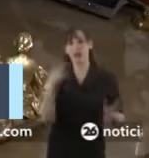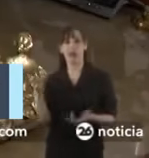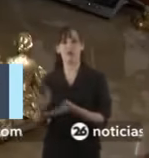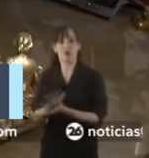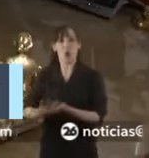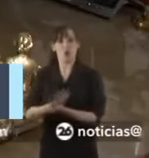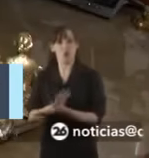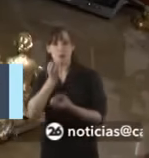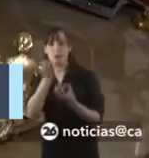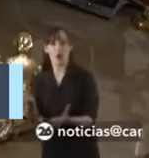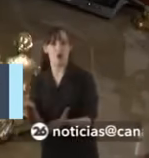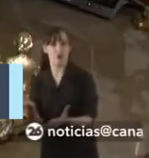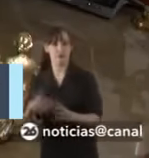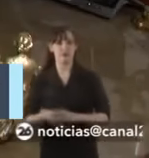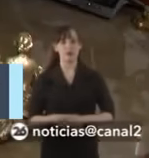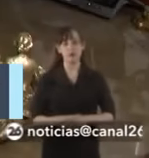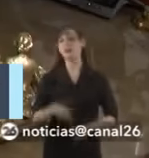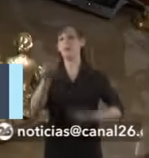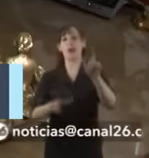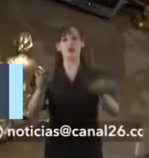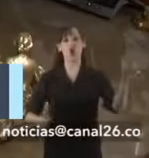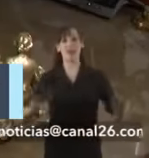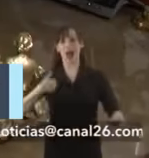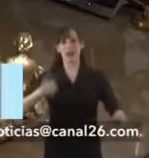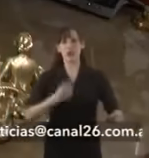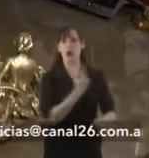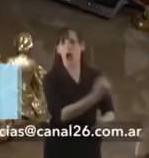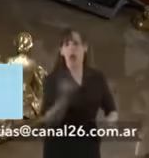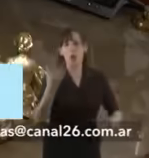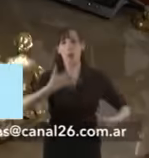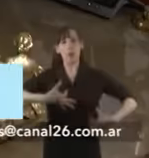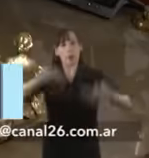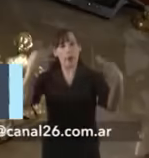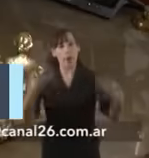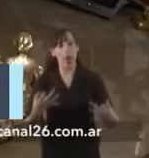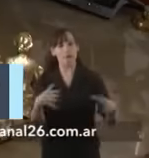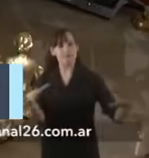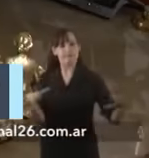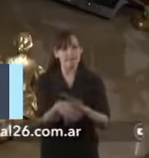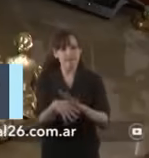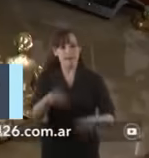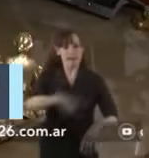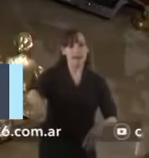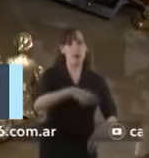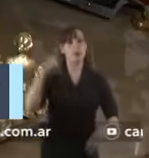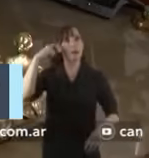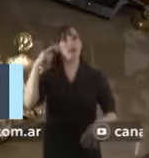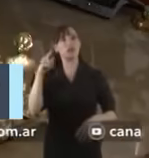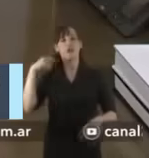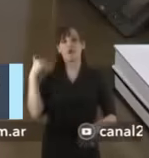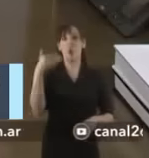bien que ven que estamos frente a un punto de inflexión de nuestra y tienen fe en que como nación vamos a poder salir